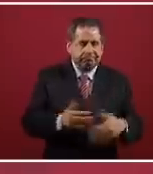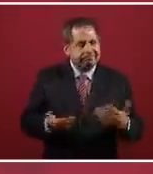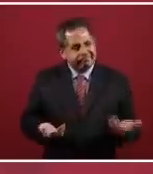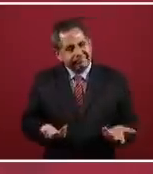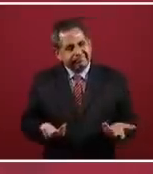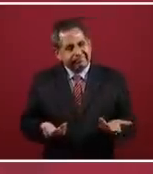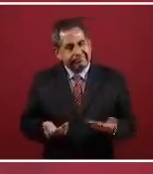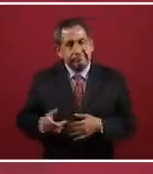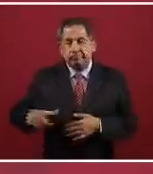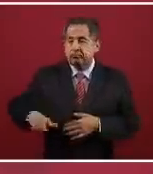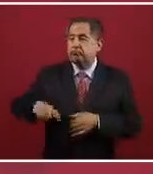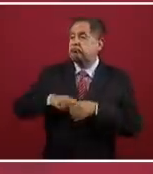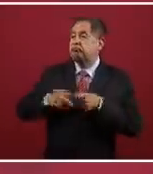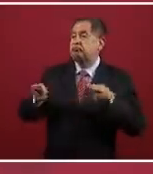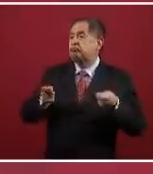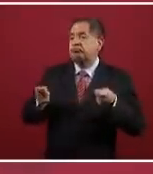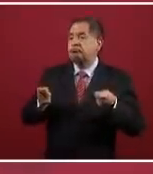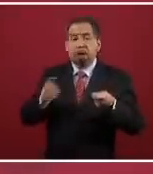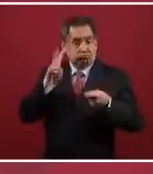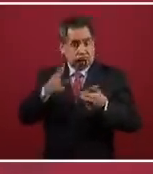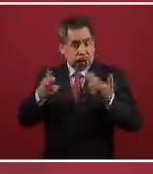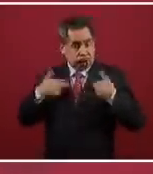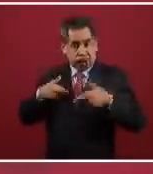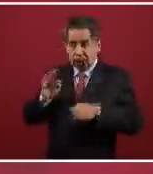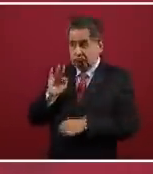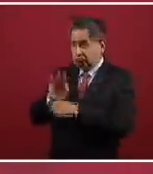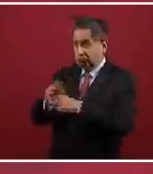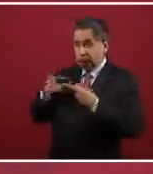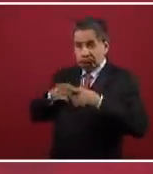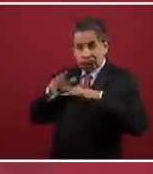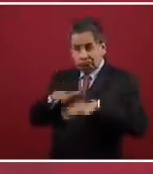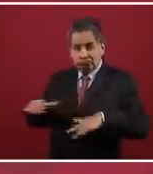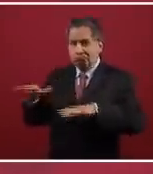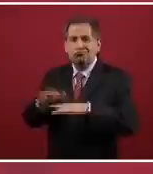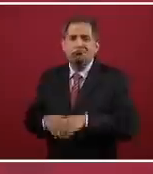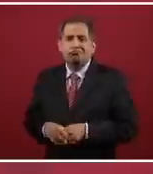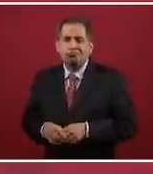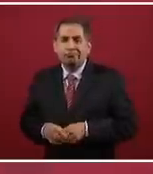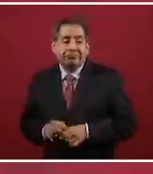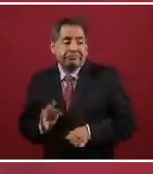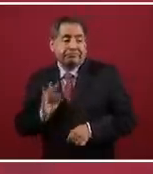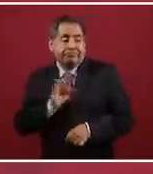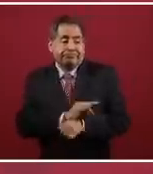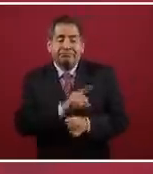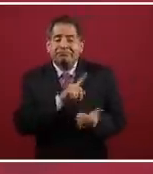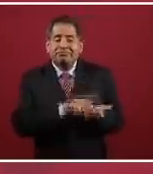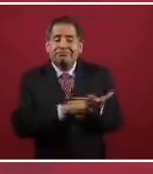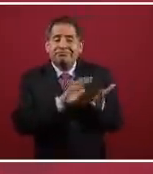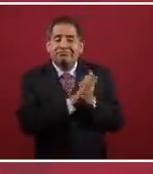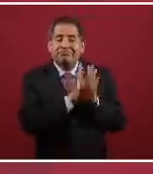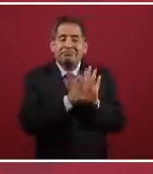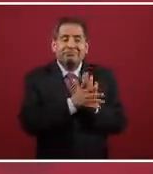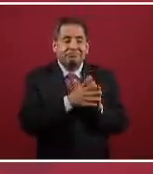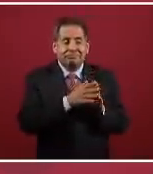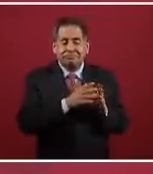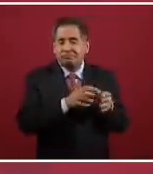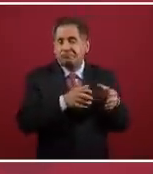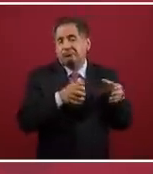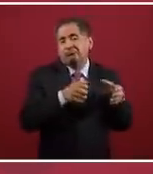Entonces el gobernante no representaba al pueblo, representaba a un grupo de